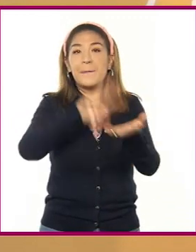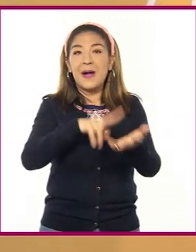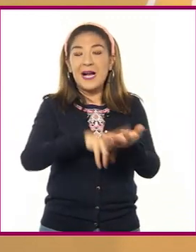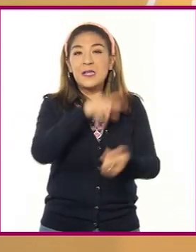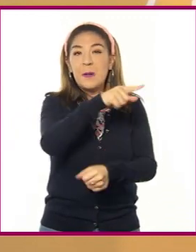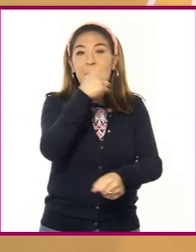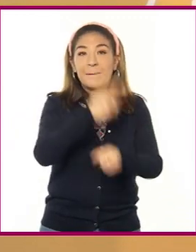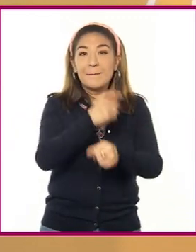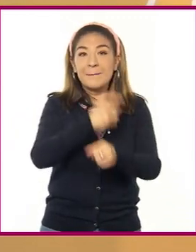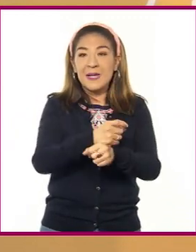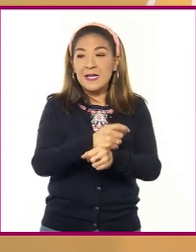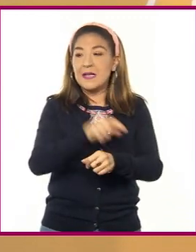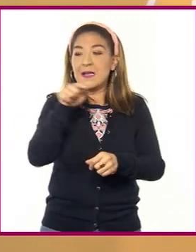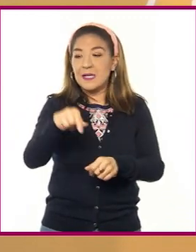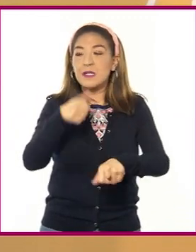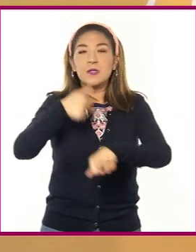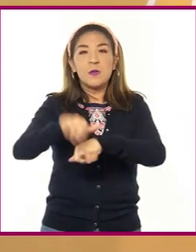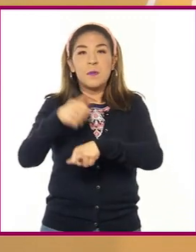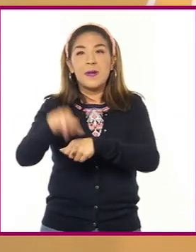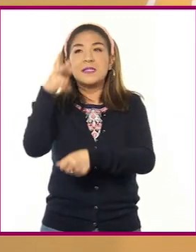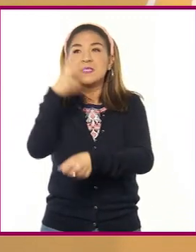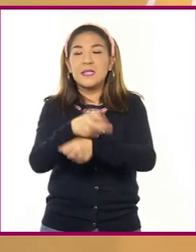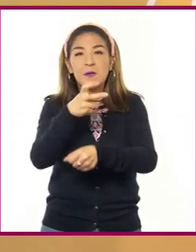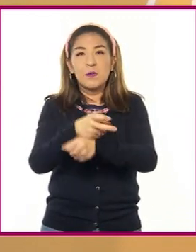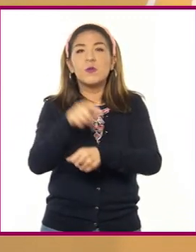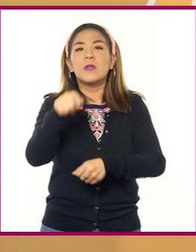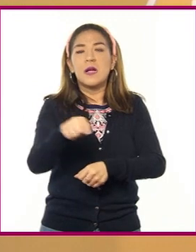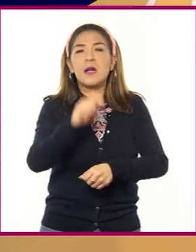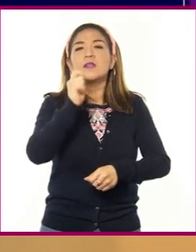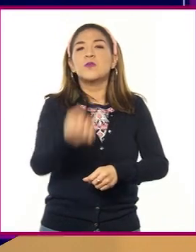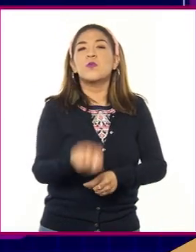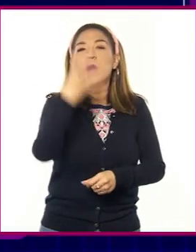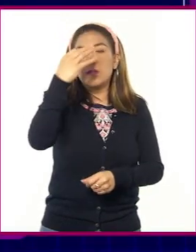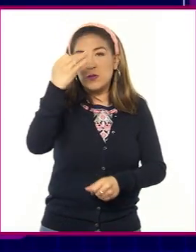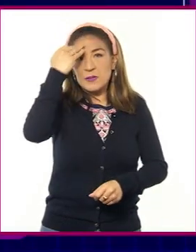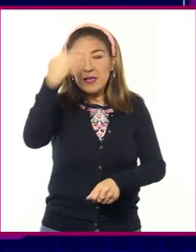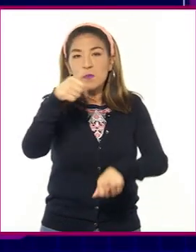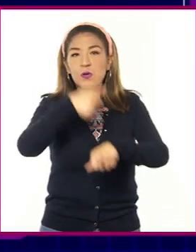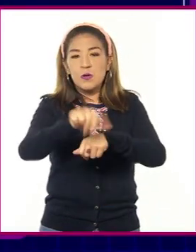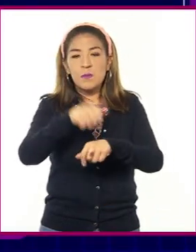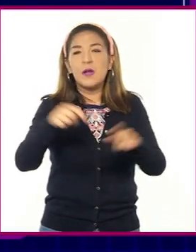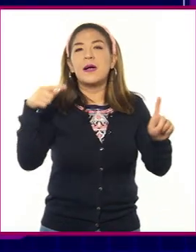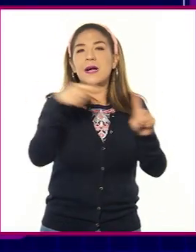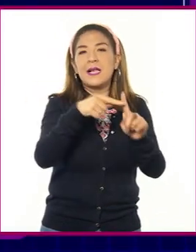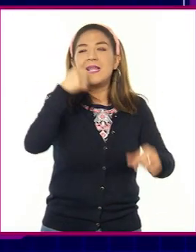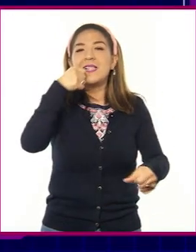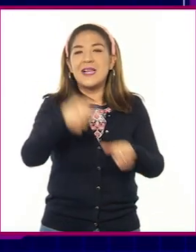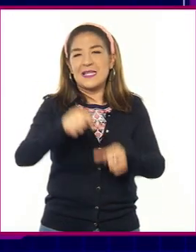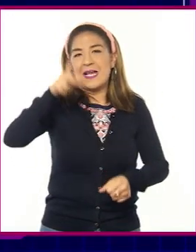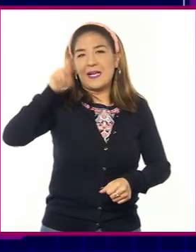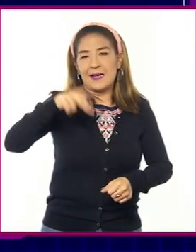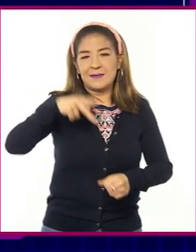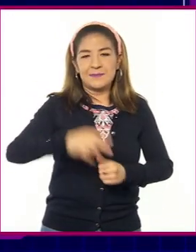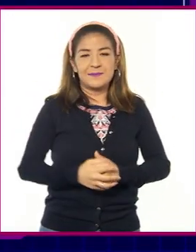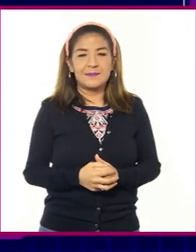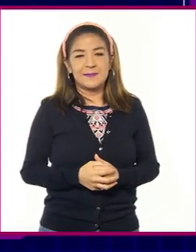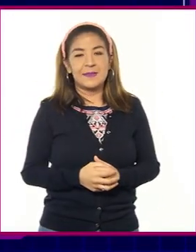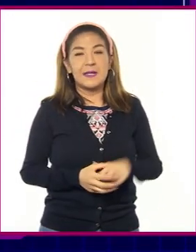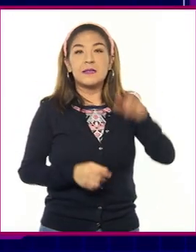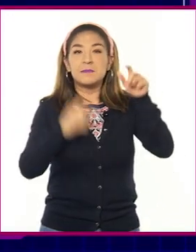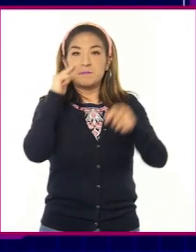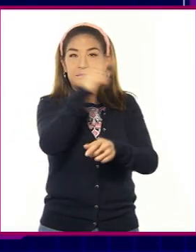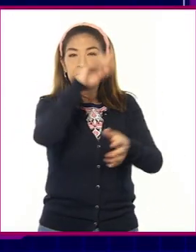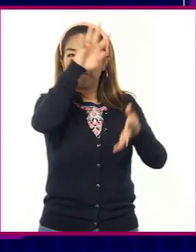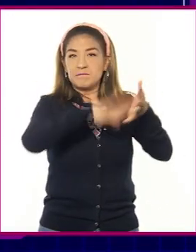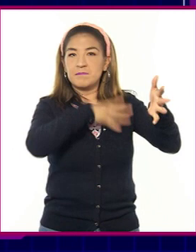magnitud por su correspondiente de la segunda, se obtiene una constante que se simboliza con la letra K. En la tabla